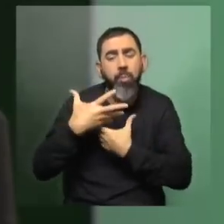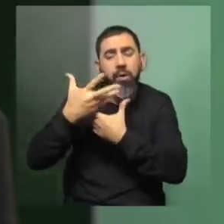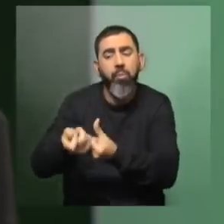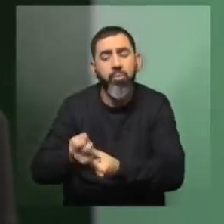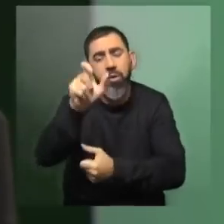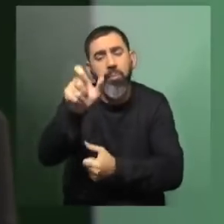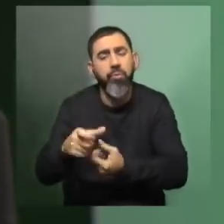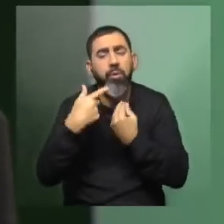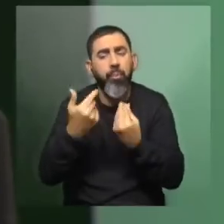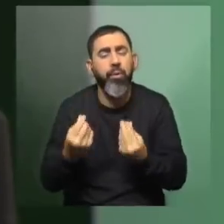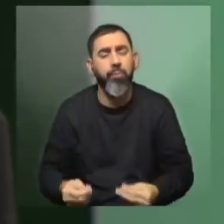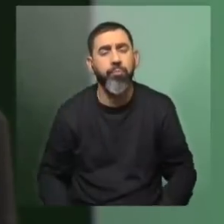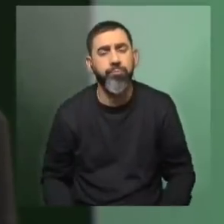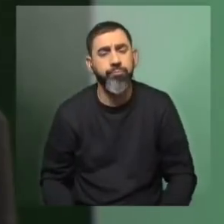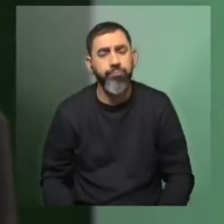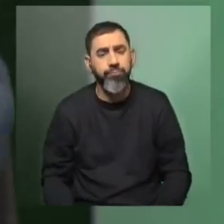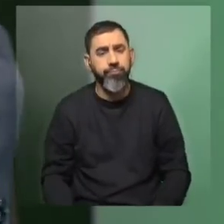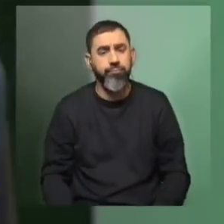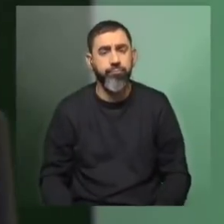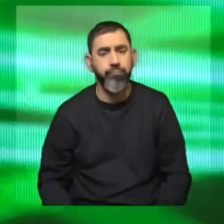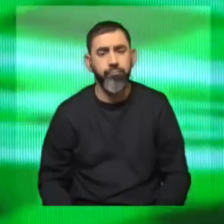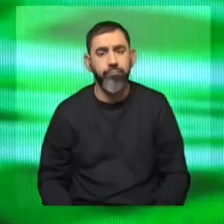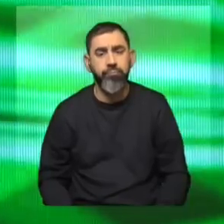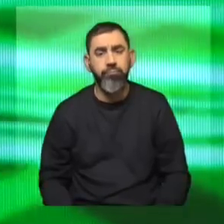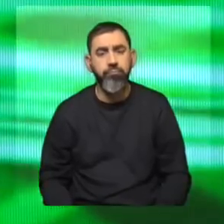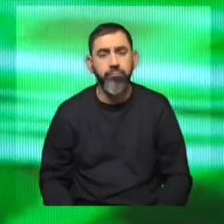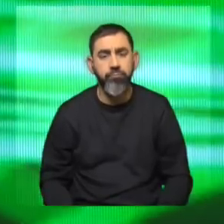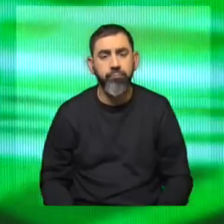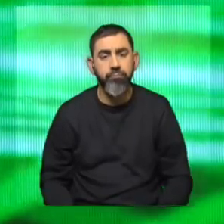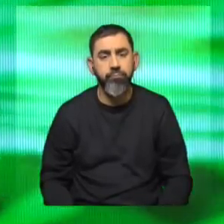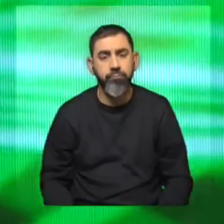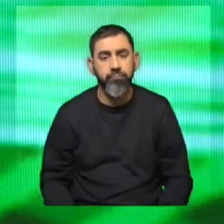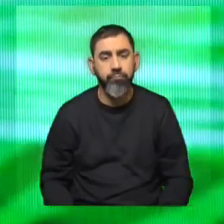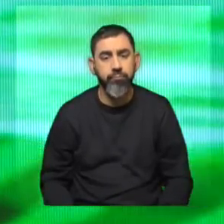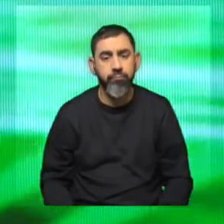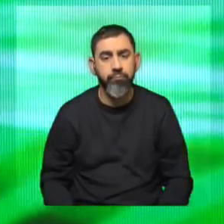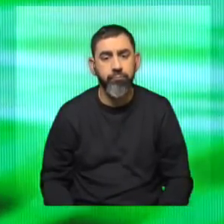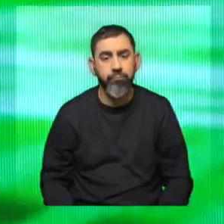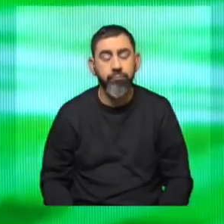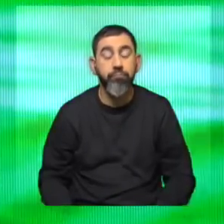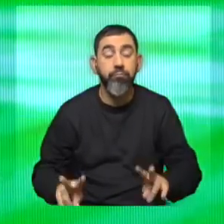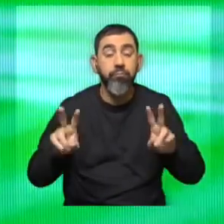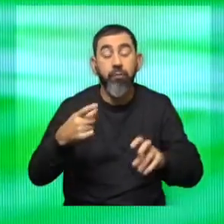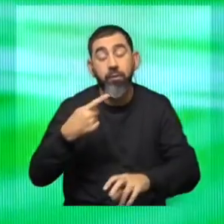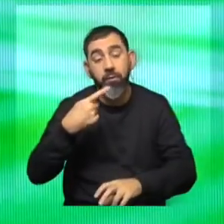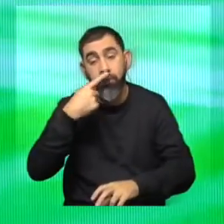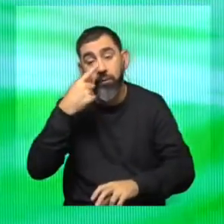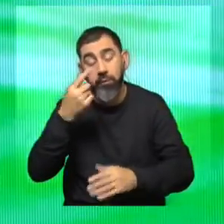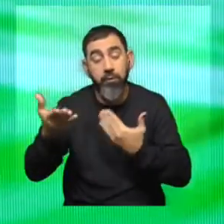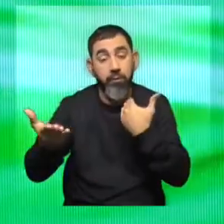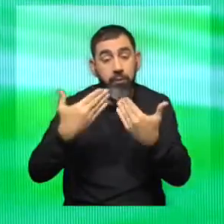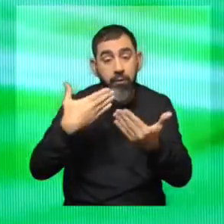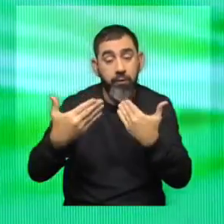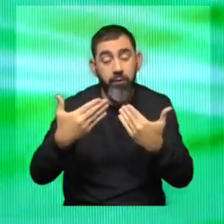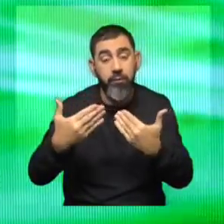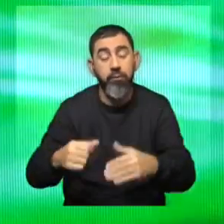a las personas que están atravesando un momento duro de su vida bien hay una una cuestión este muy muy muy interesante de conversar y de